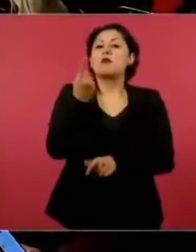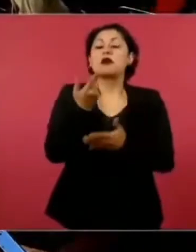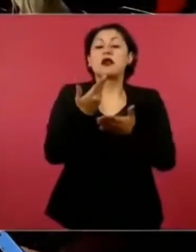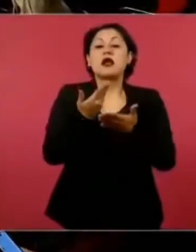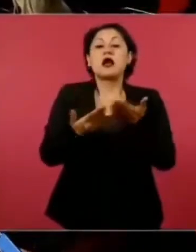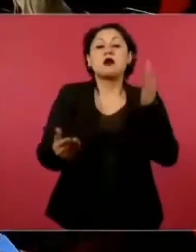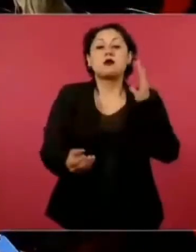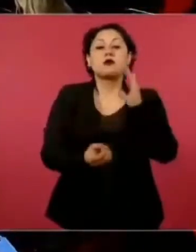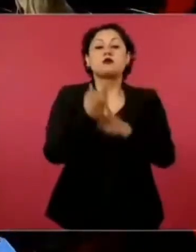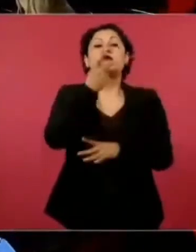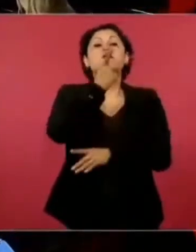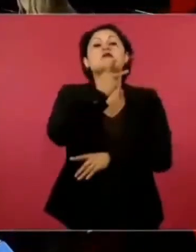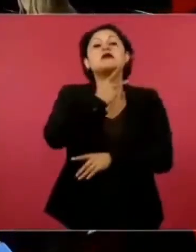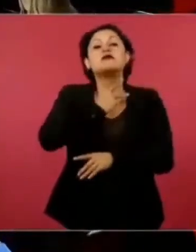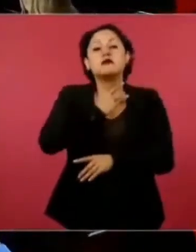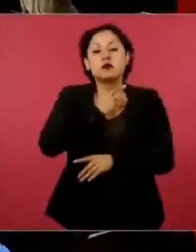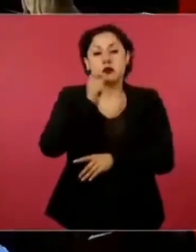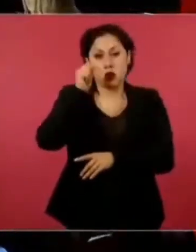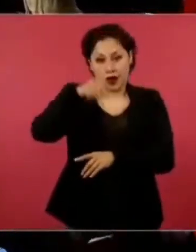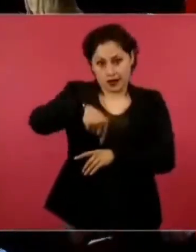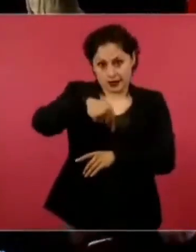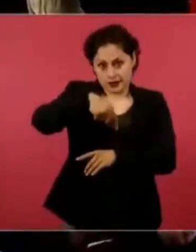y estamos utilizando más